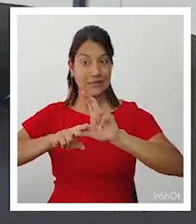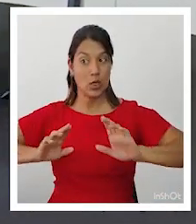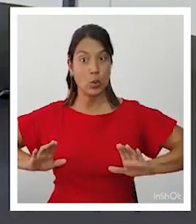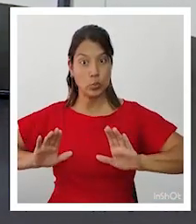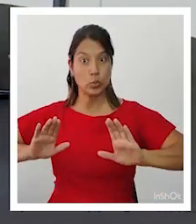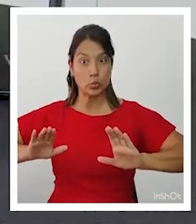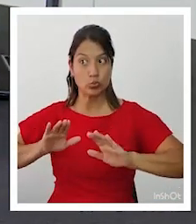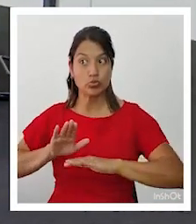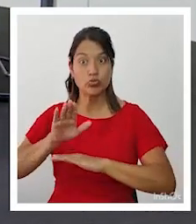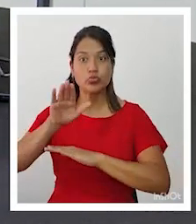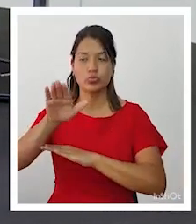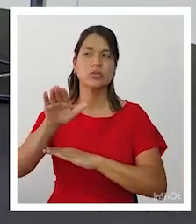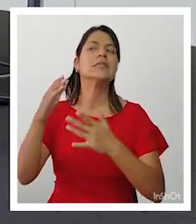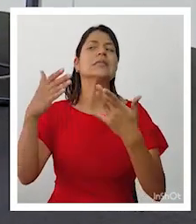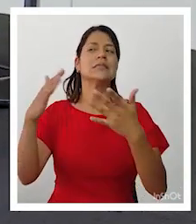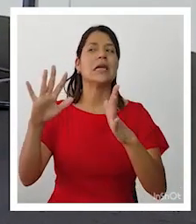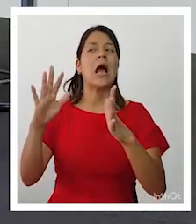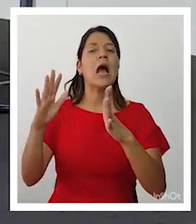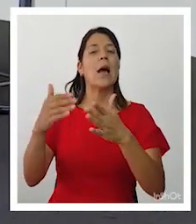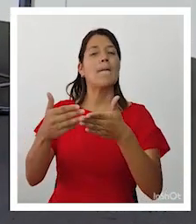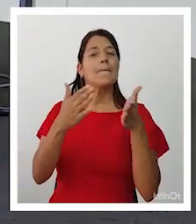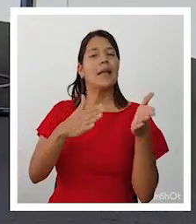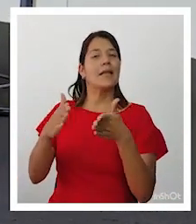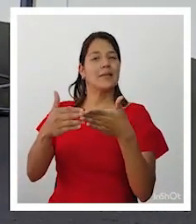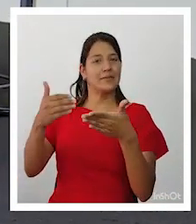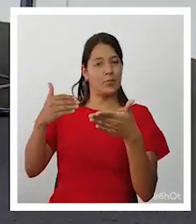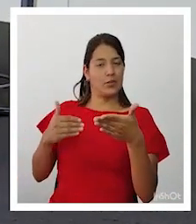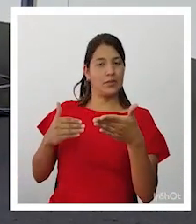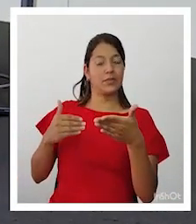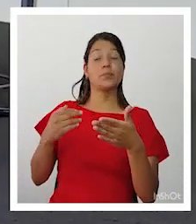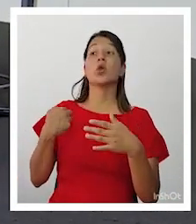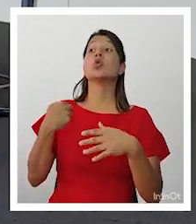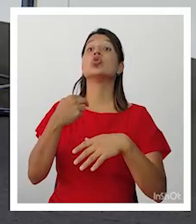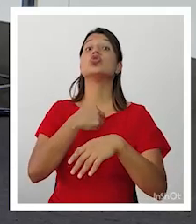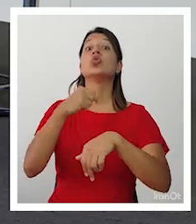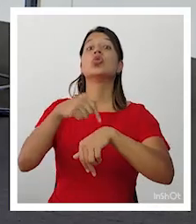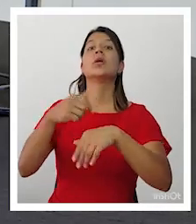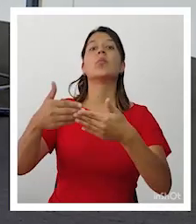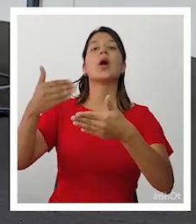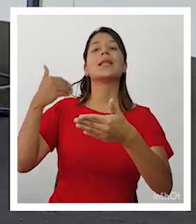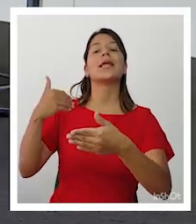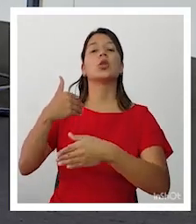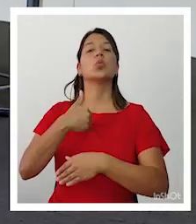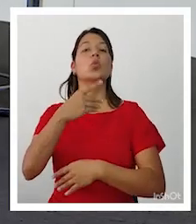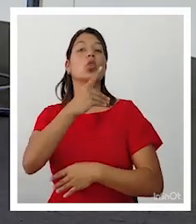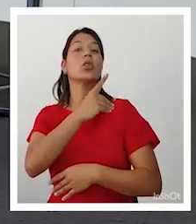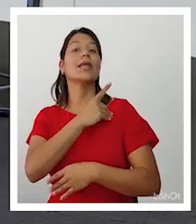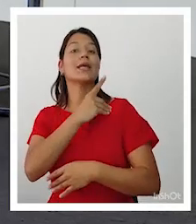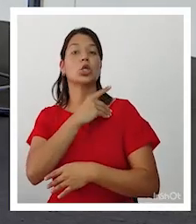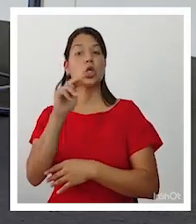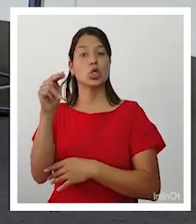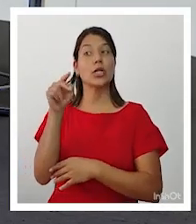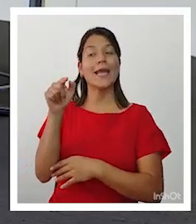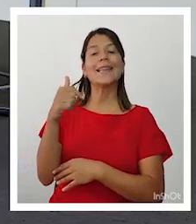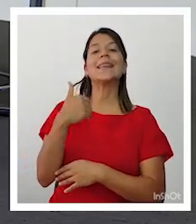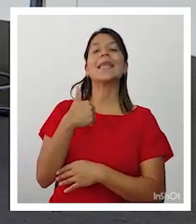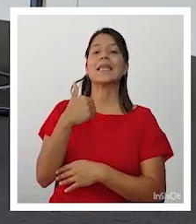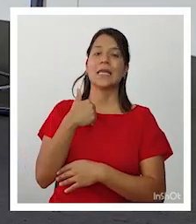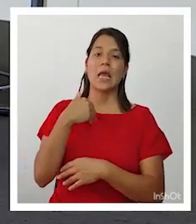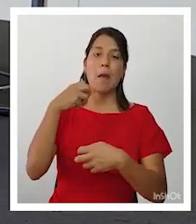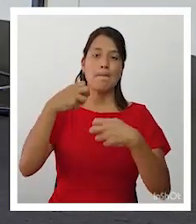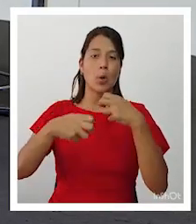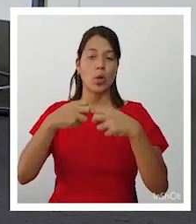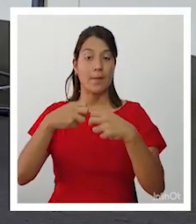Lucho, te cuento, tuvimos hace unos meses un director de noticias que tenía ciertos problemas de movilidad